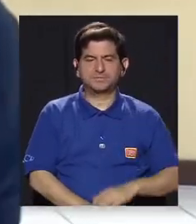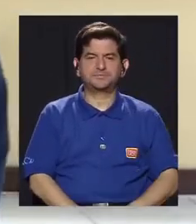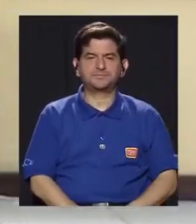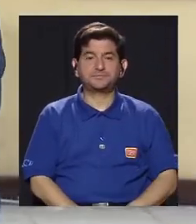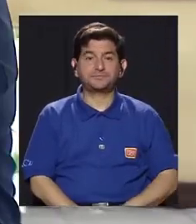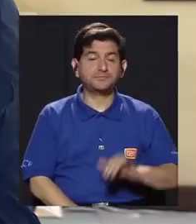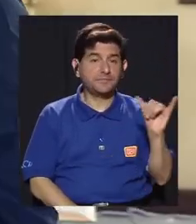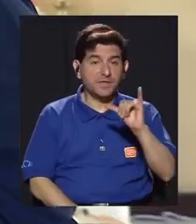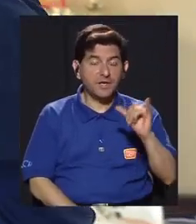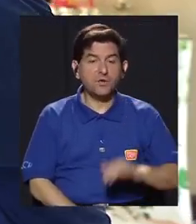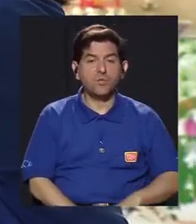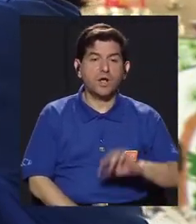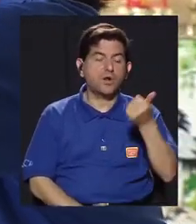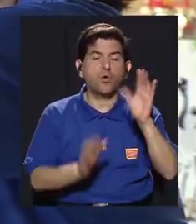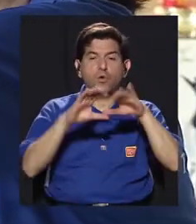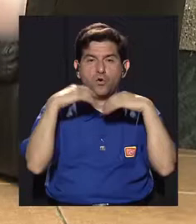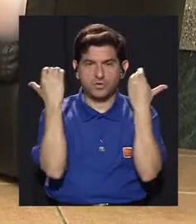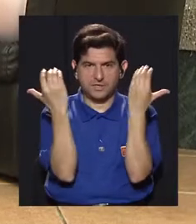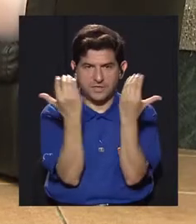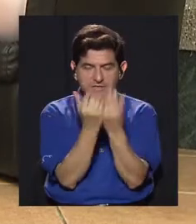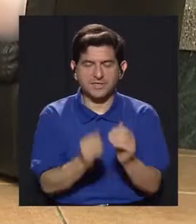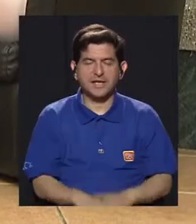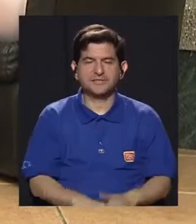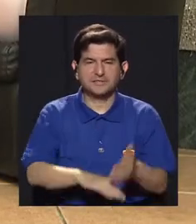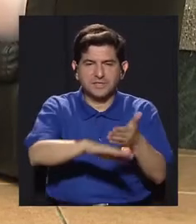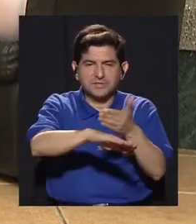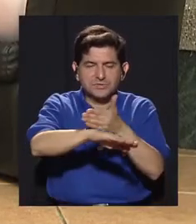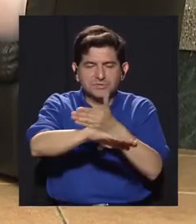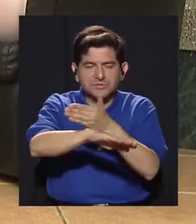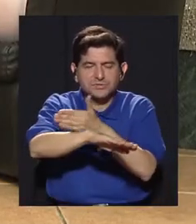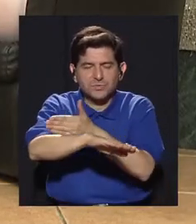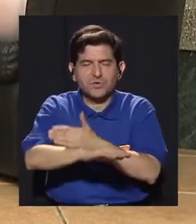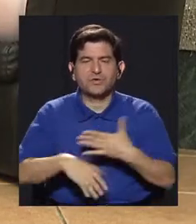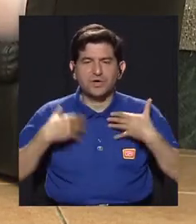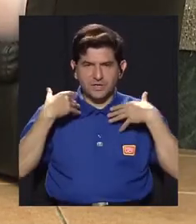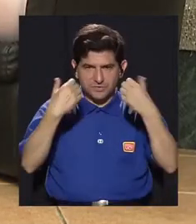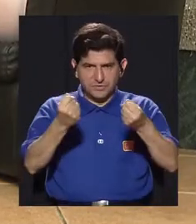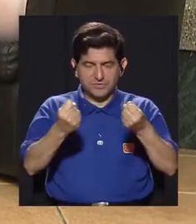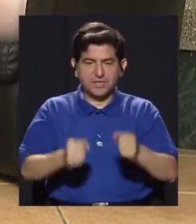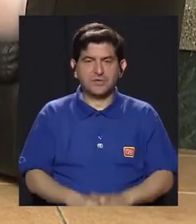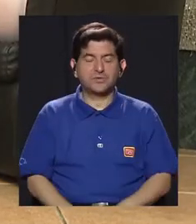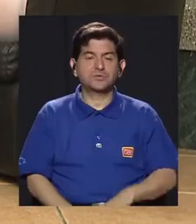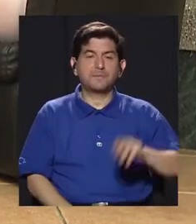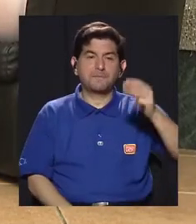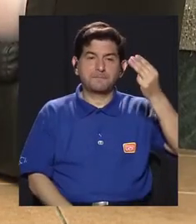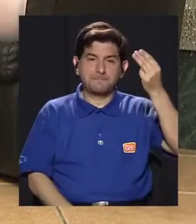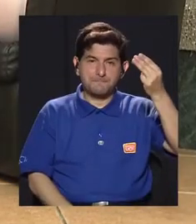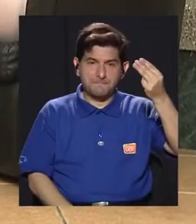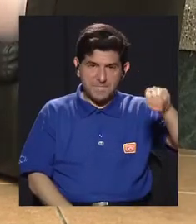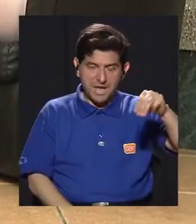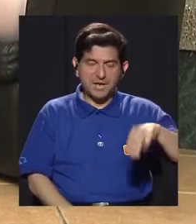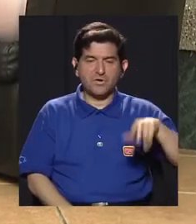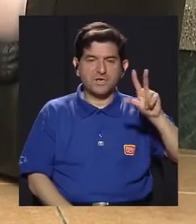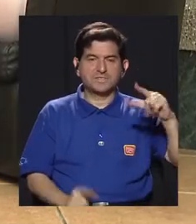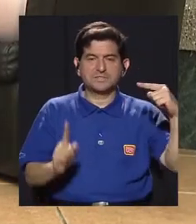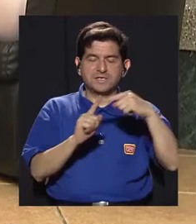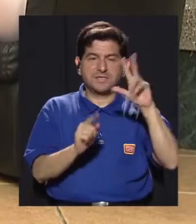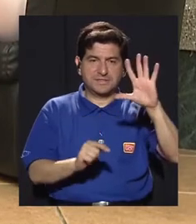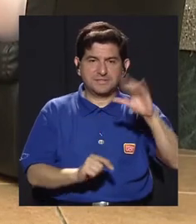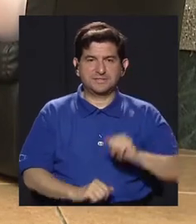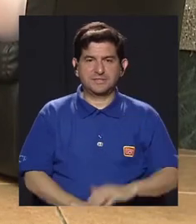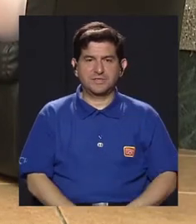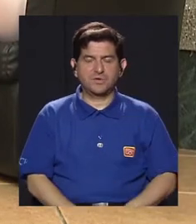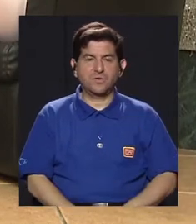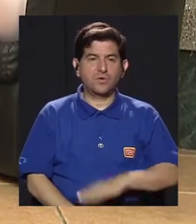jueves y también hay otras clases que se llaman clases de recuperación de la salud que se dan los miércoles de 3 a